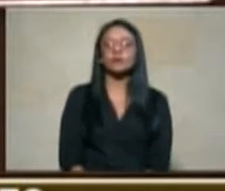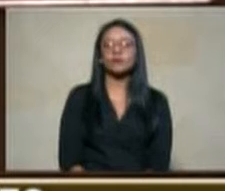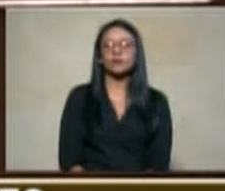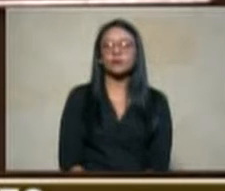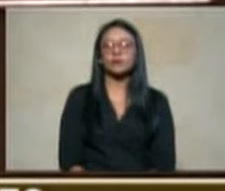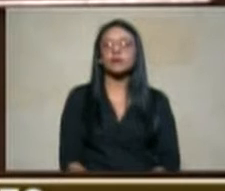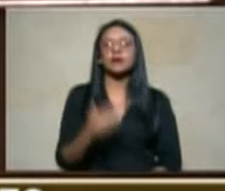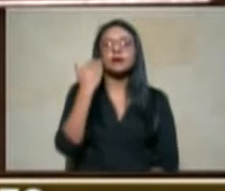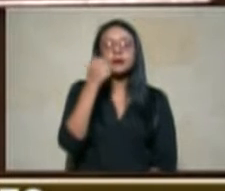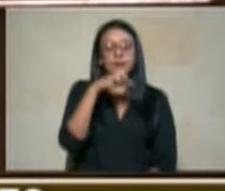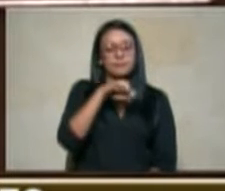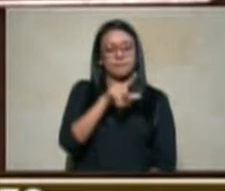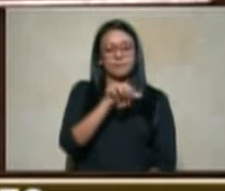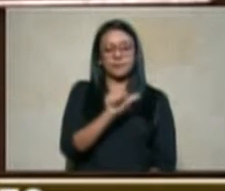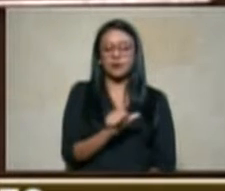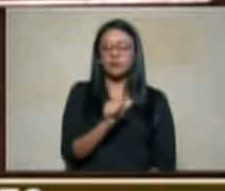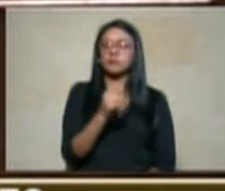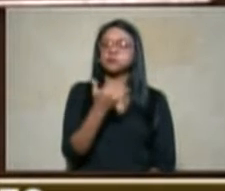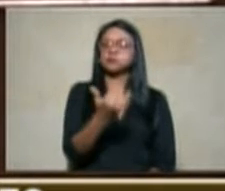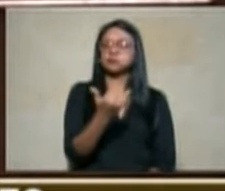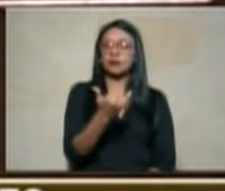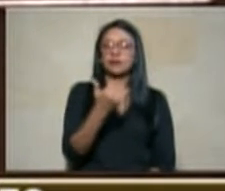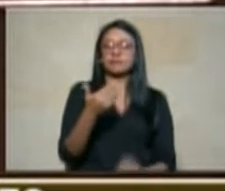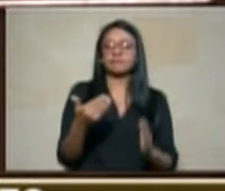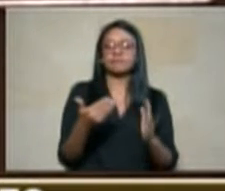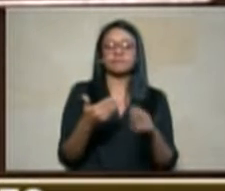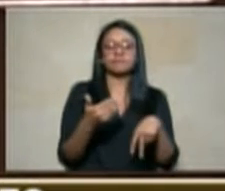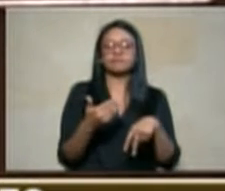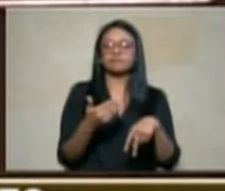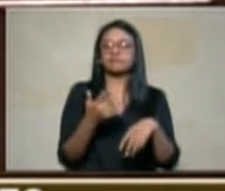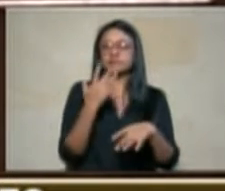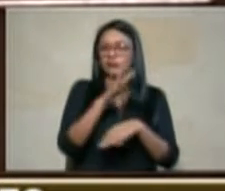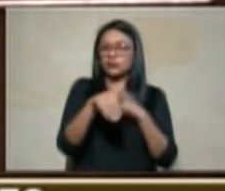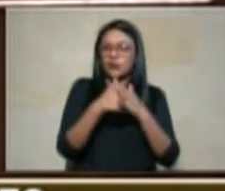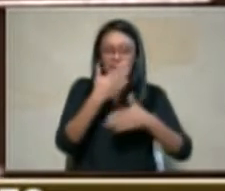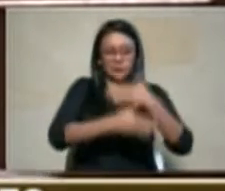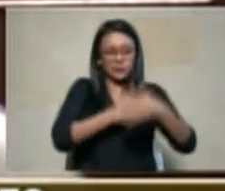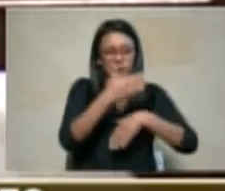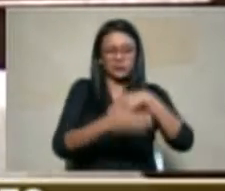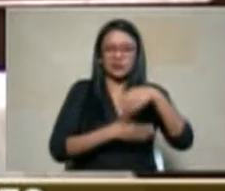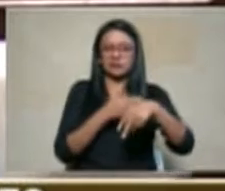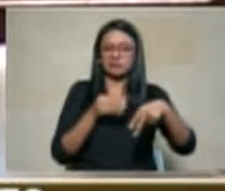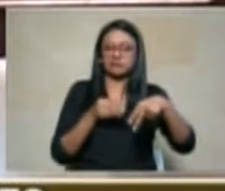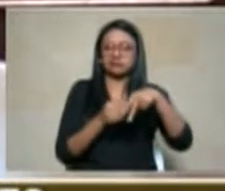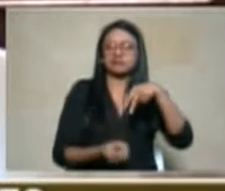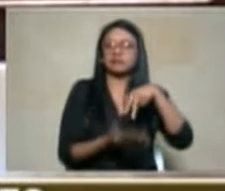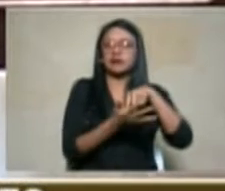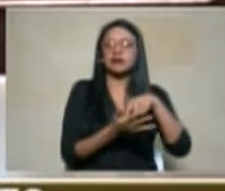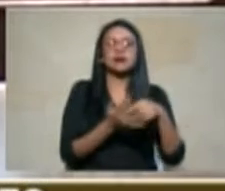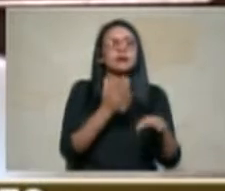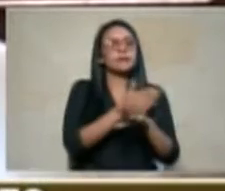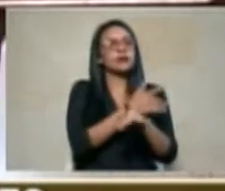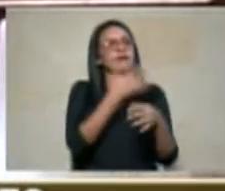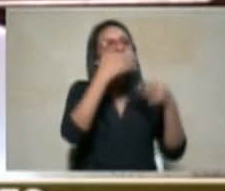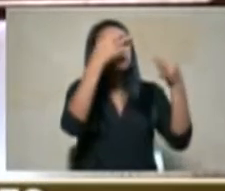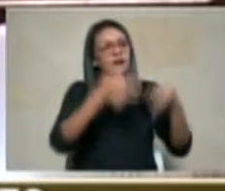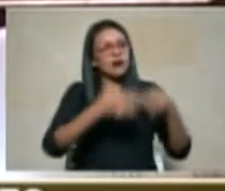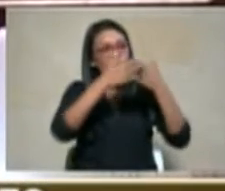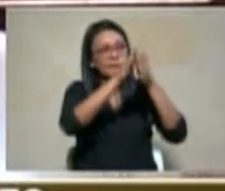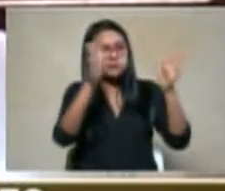la señora Paulina Murgas presenta la demanda y no se la admite. Pero la unidad USA es el contexto que escribe Verdad